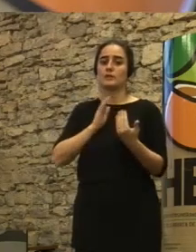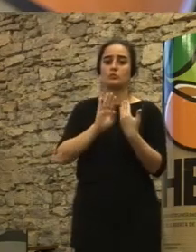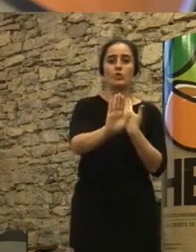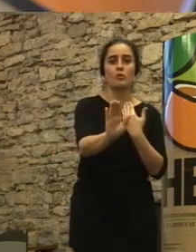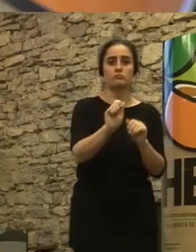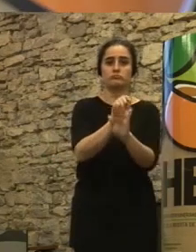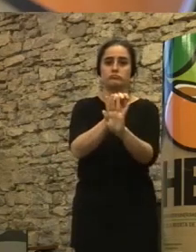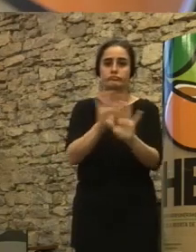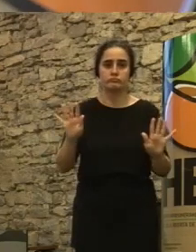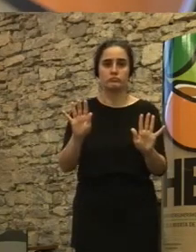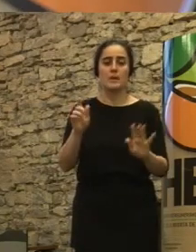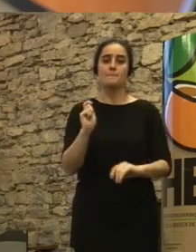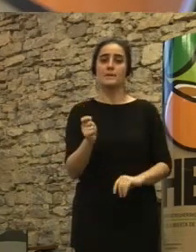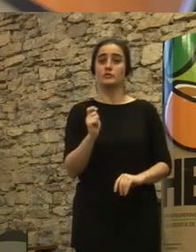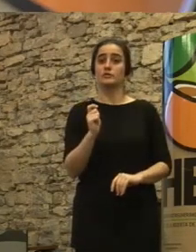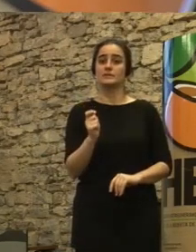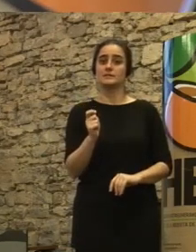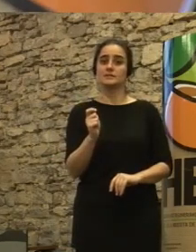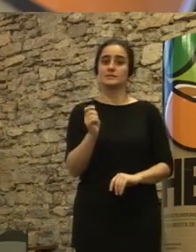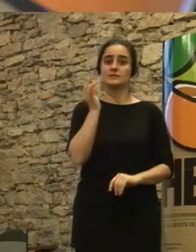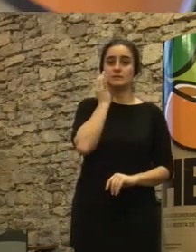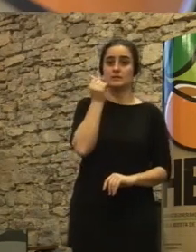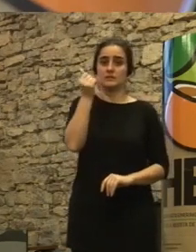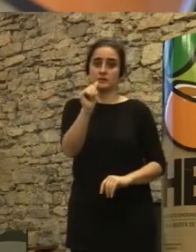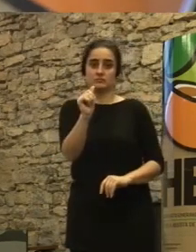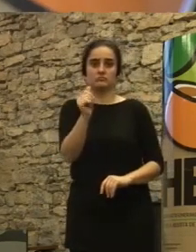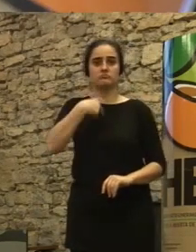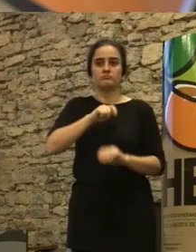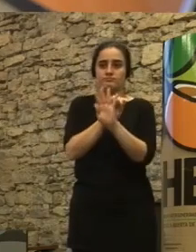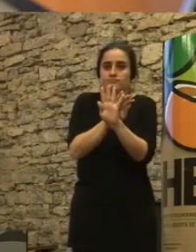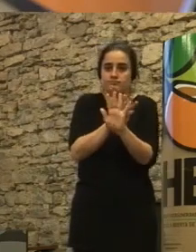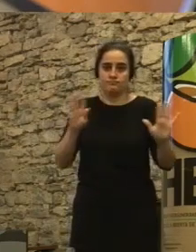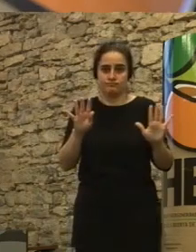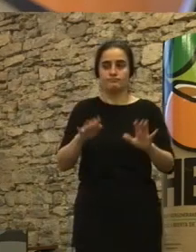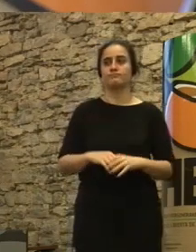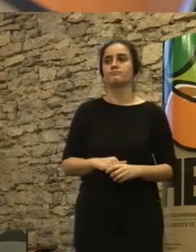pues los pensionistas y los pensionistas nos concentramos allí.